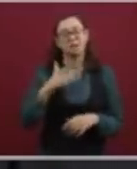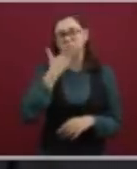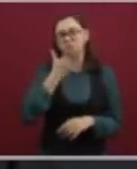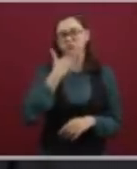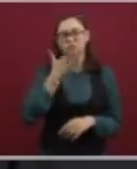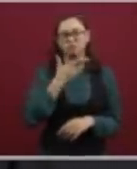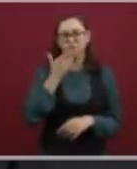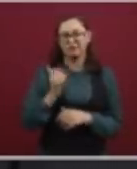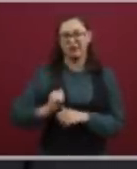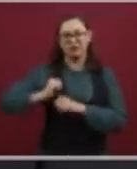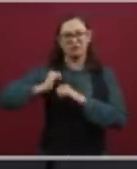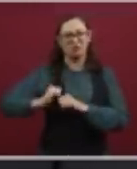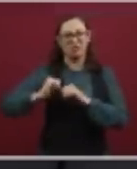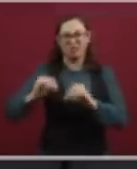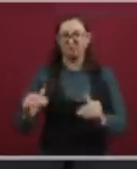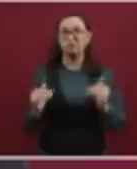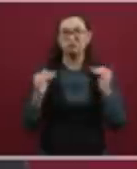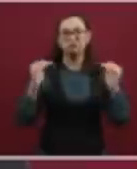para los de mero arriba,